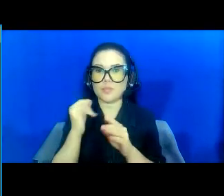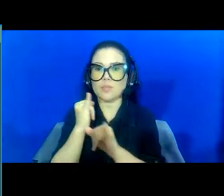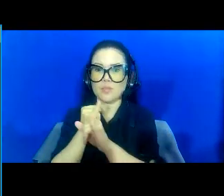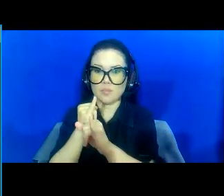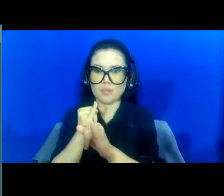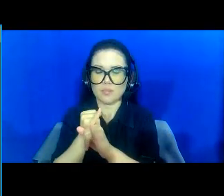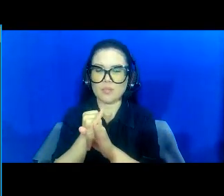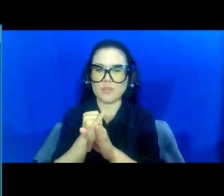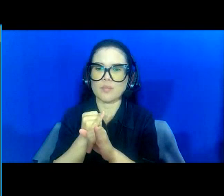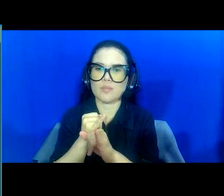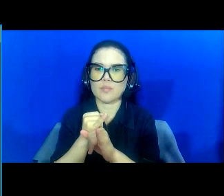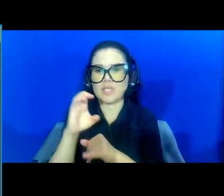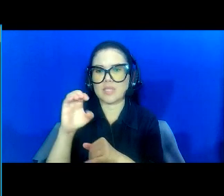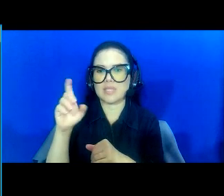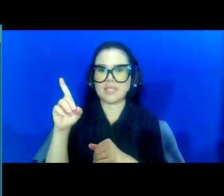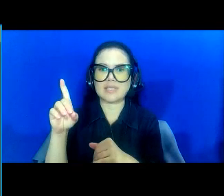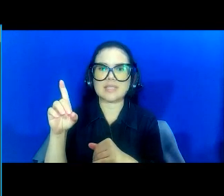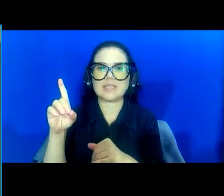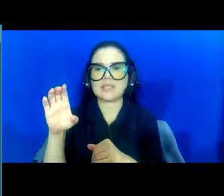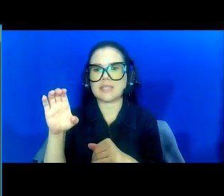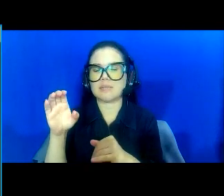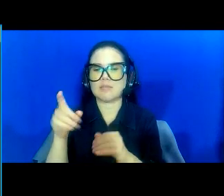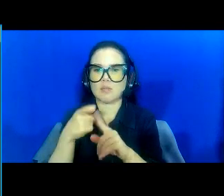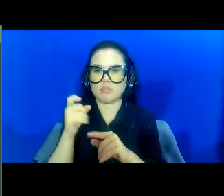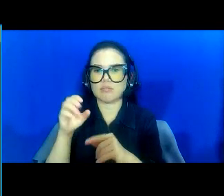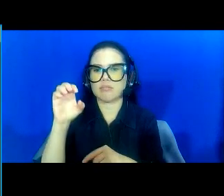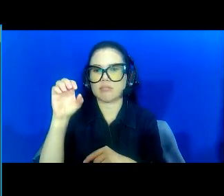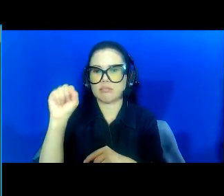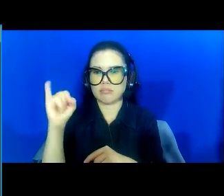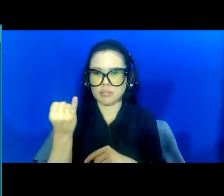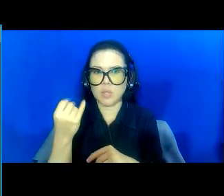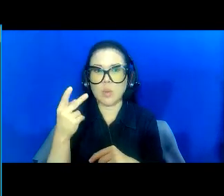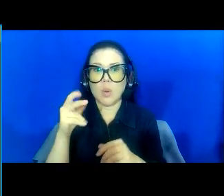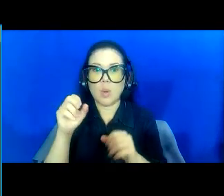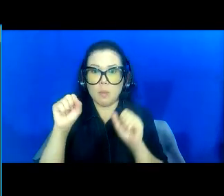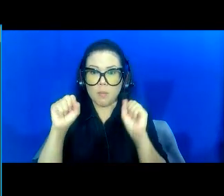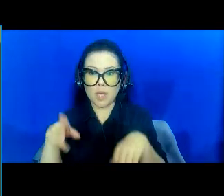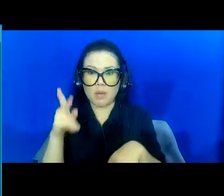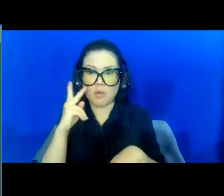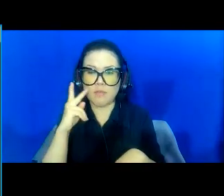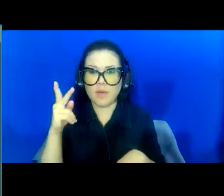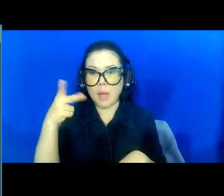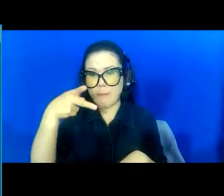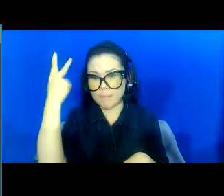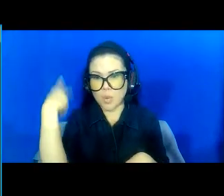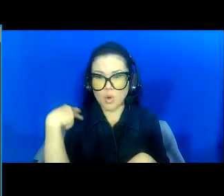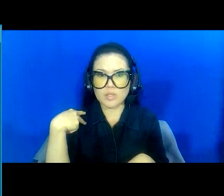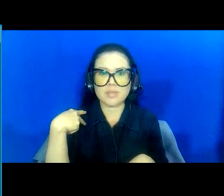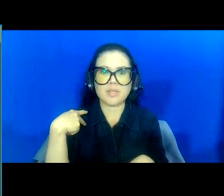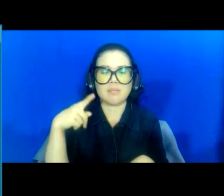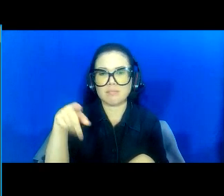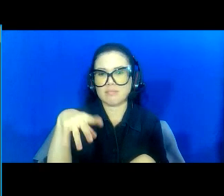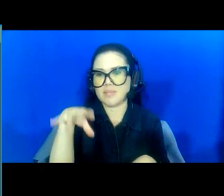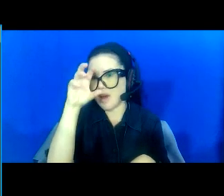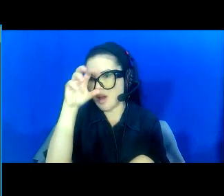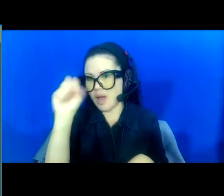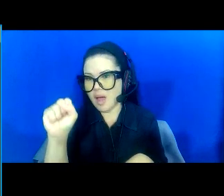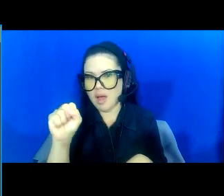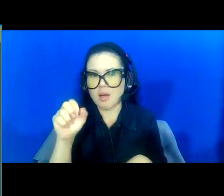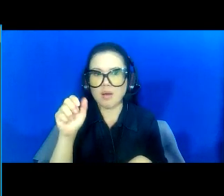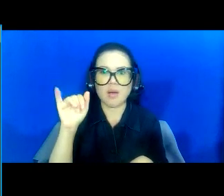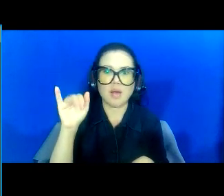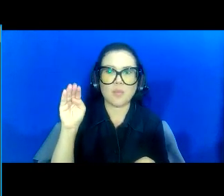¿verdad? Se identifica como que está en San Juan. Podemos ver Ponce, podemos ver, por ejemplo, Aybonito o Caguas, que también tienen varias propuestas que se